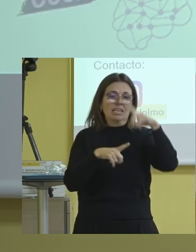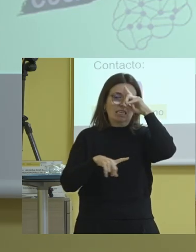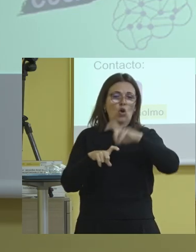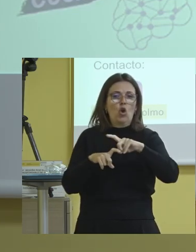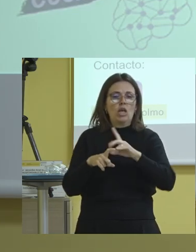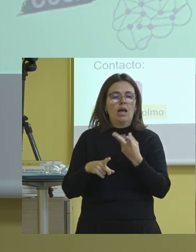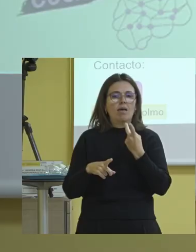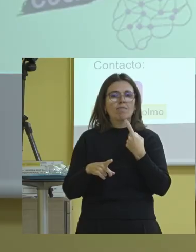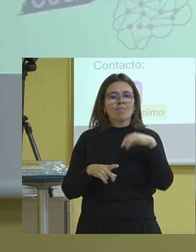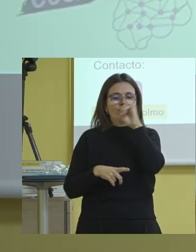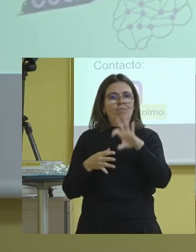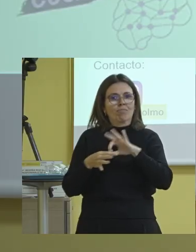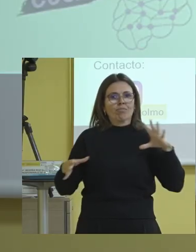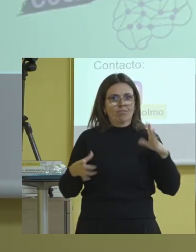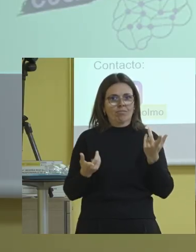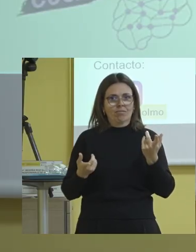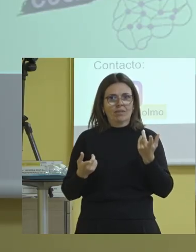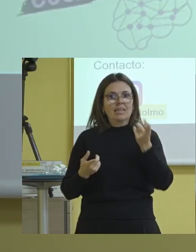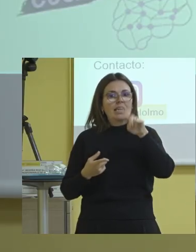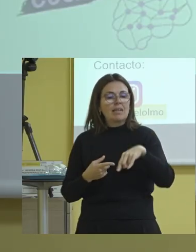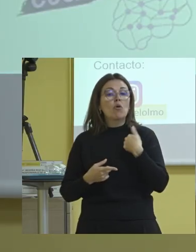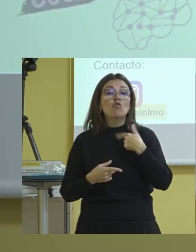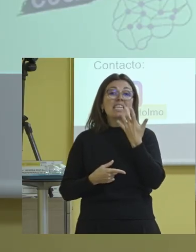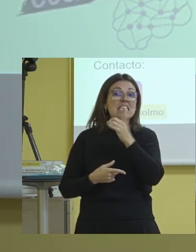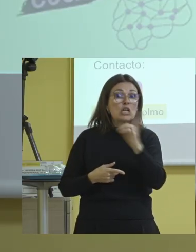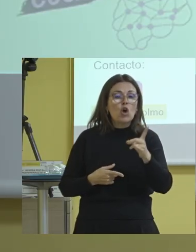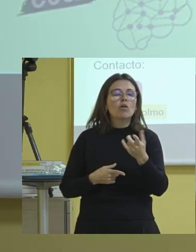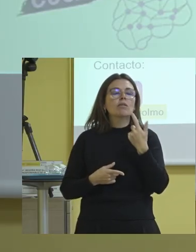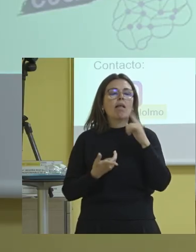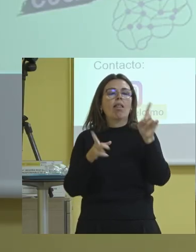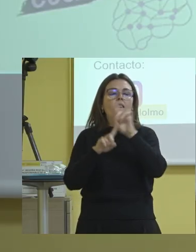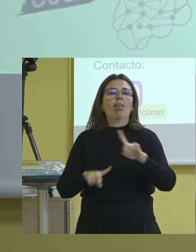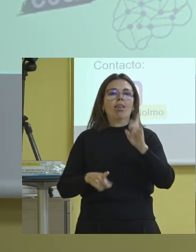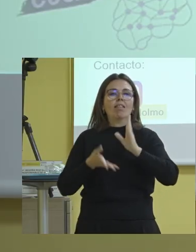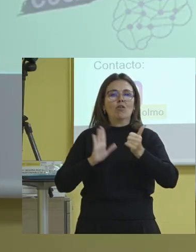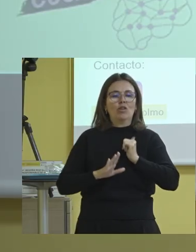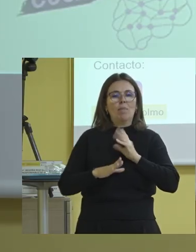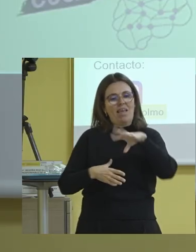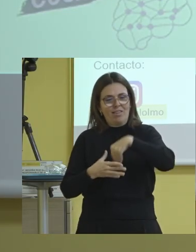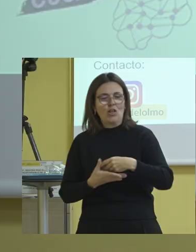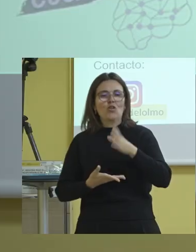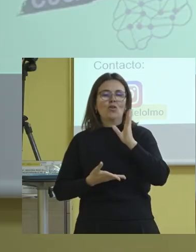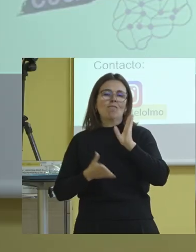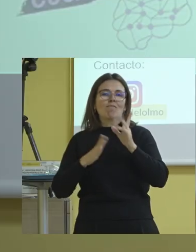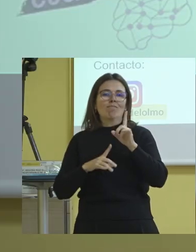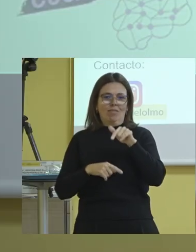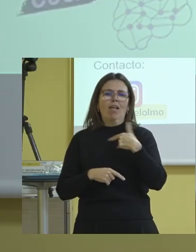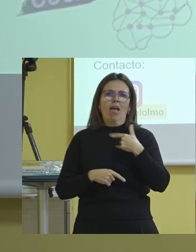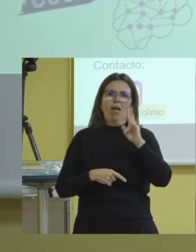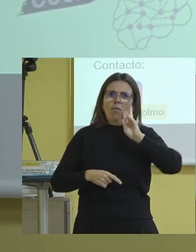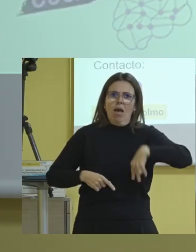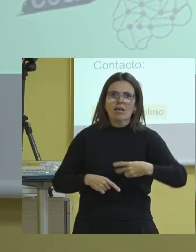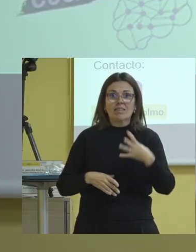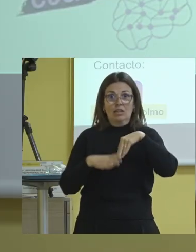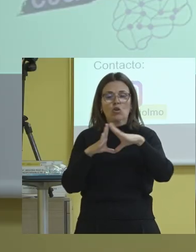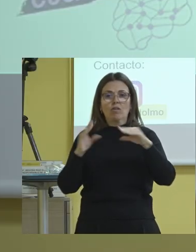Pues es que si dejas esos extremismos, pues te encuentras con pseudoterapias vestidas de terapias dentro de la misma universidad y se enseñan. Yo es una cosa que he hecho mucho, que es